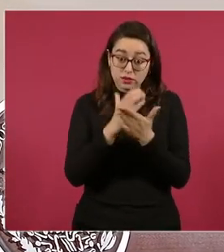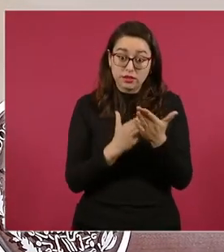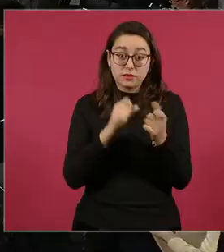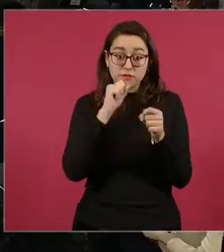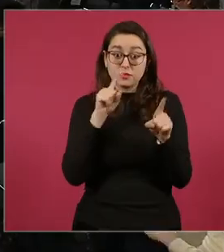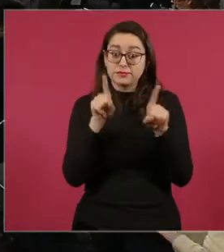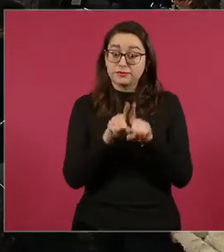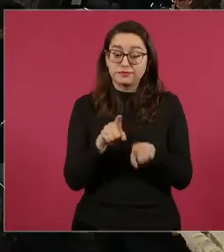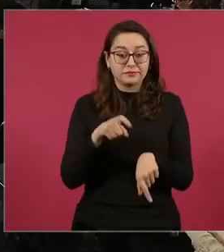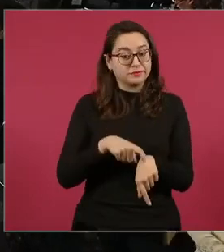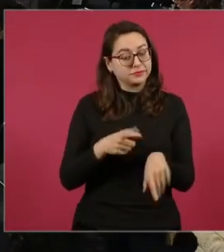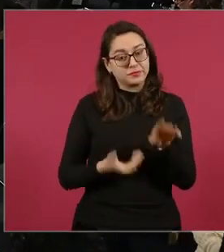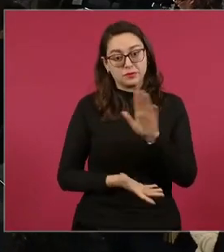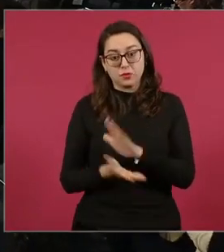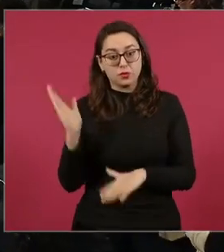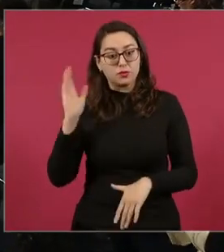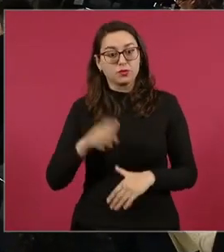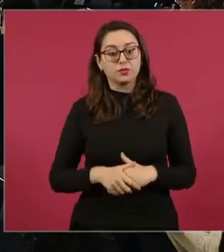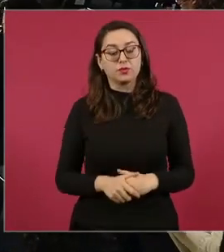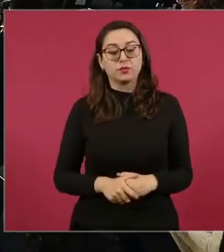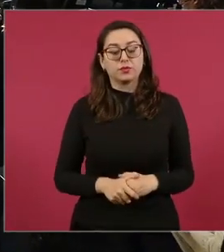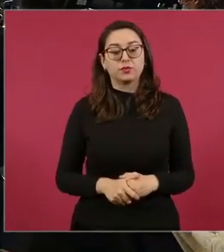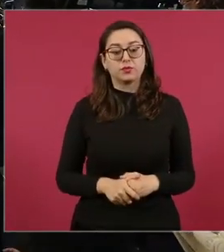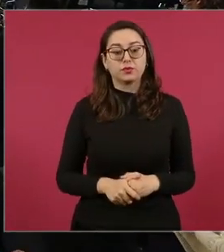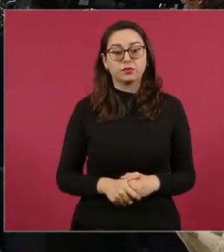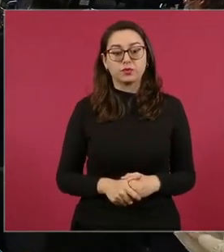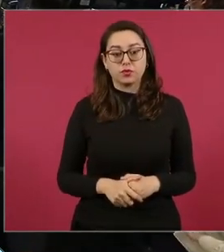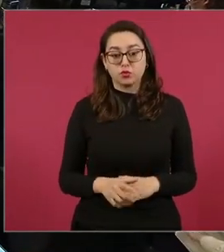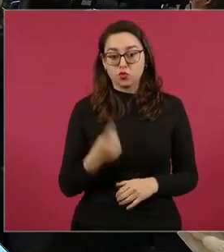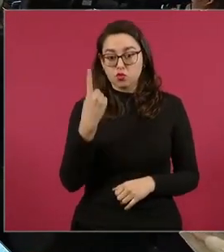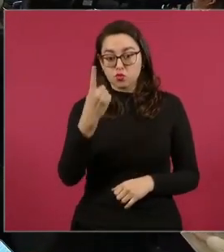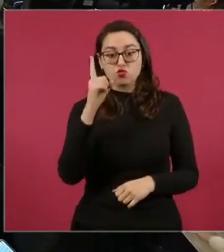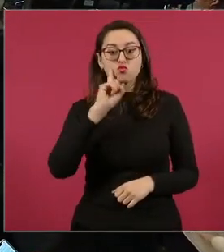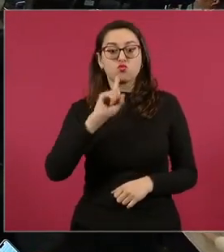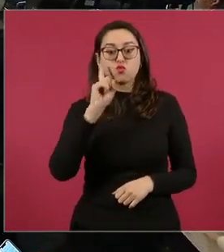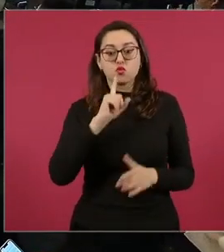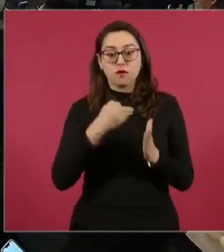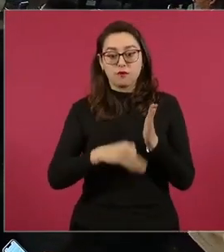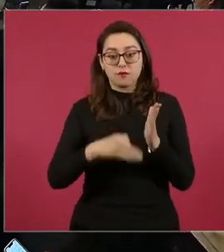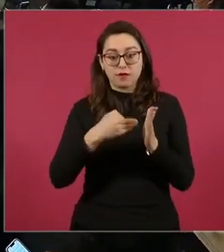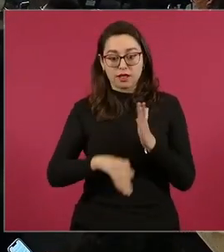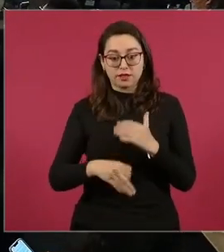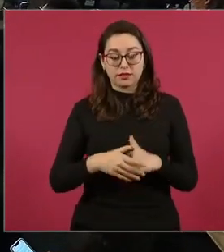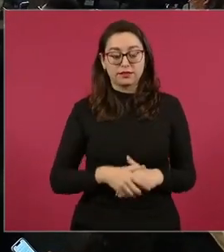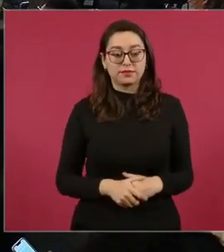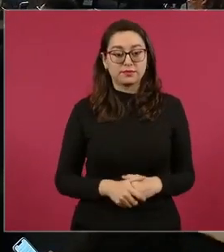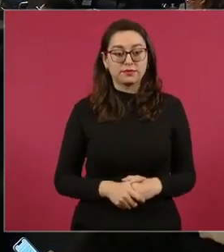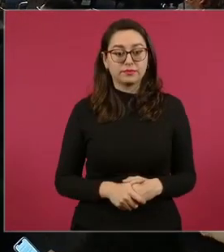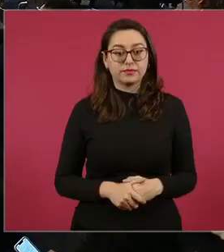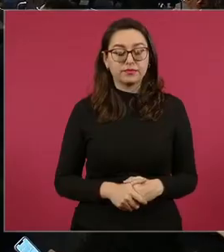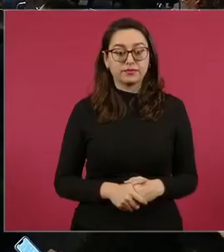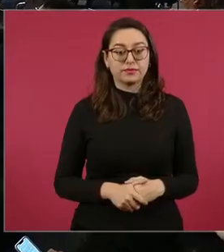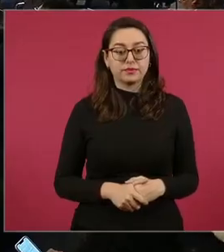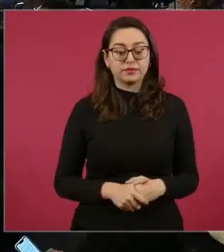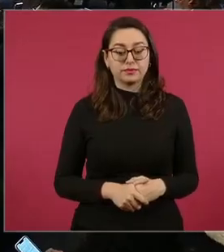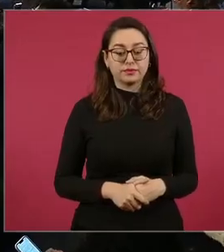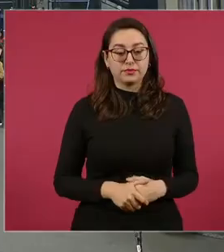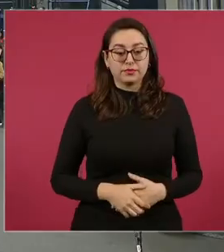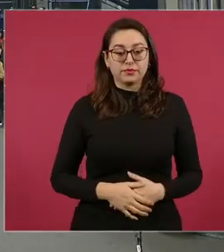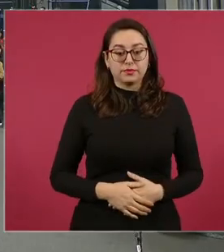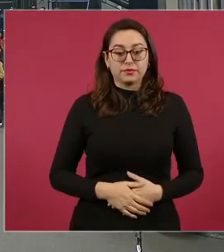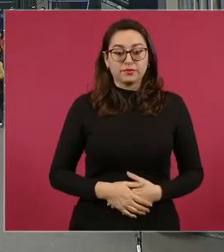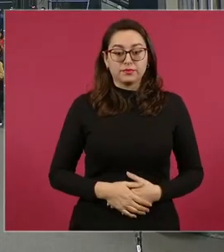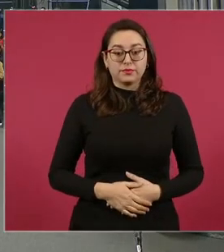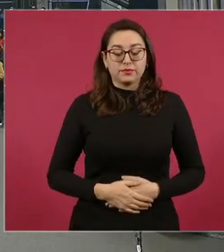Bueno, vámonos ya. Quedó pendiente una compañera. ¿Ah? ¿La información del gobierno de